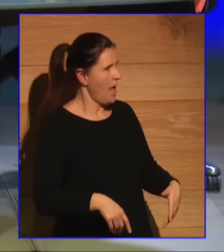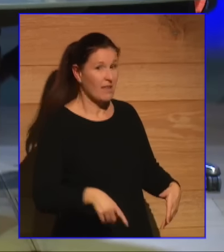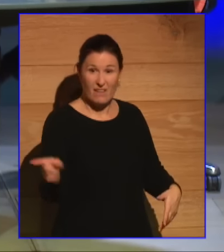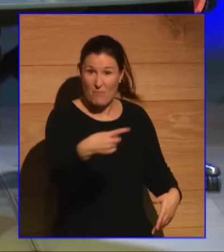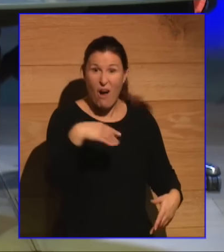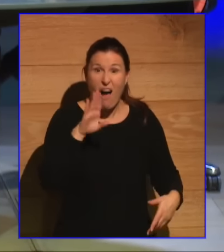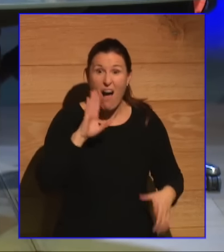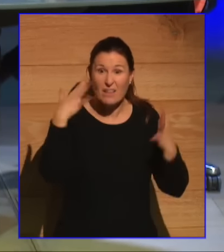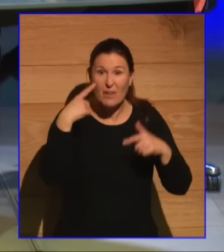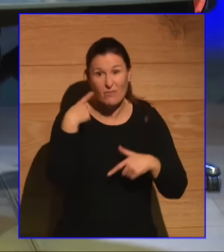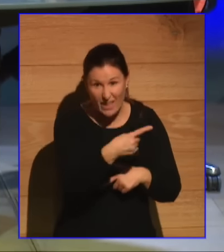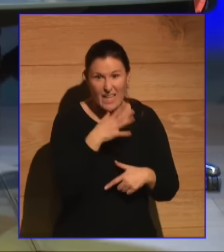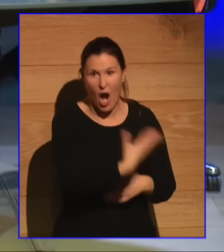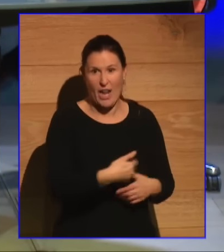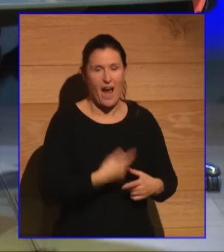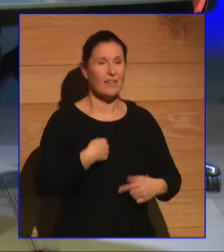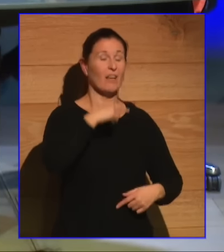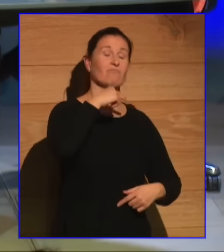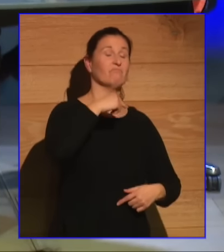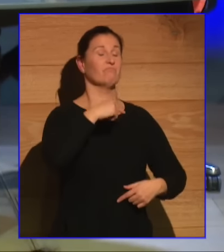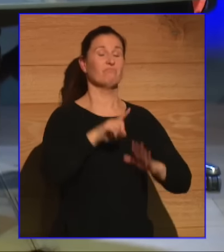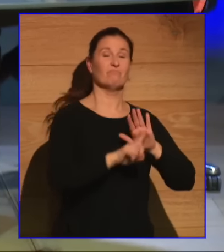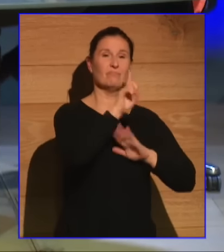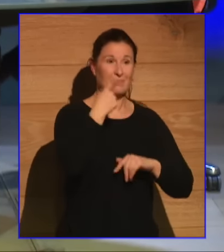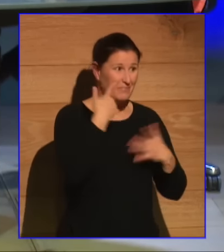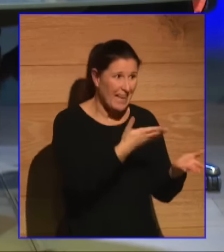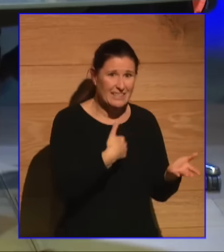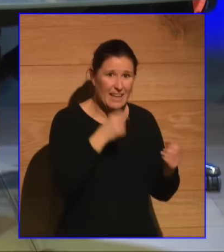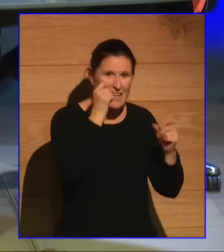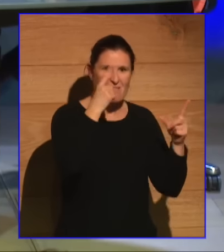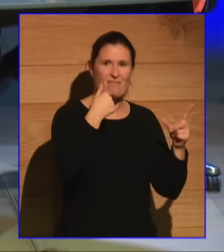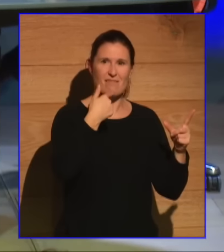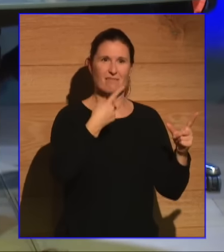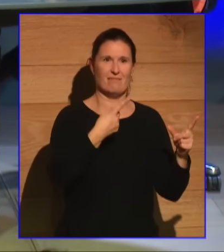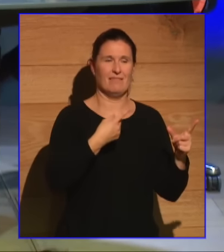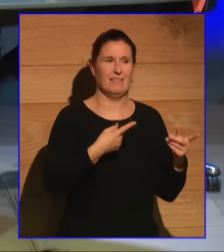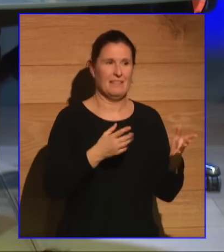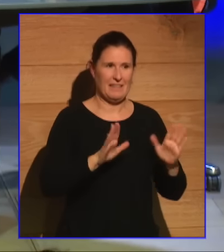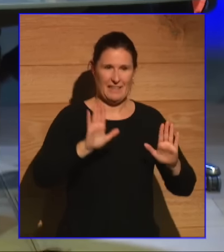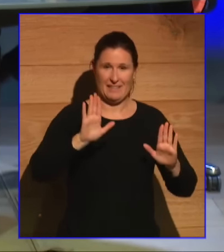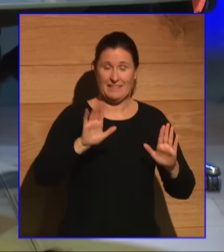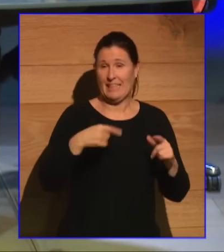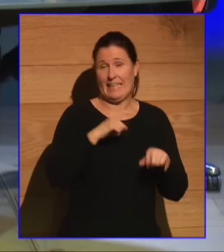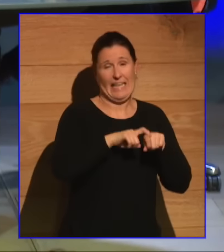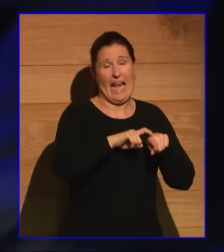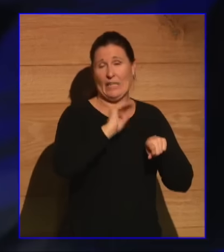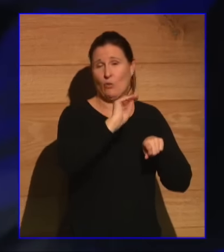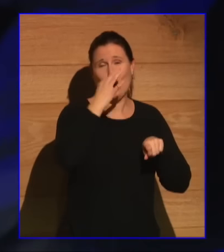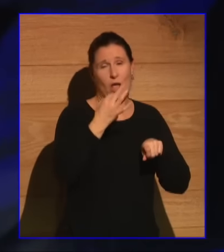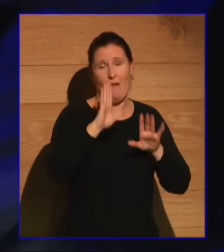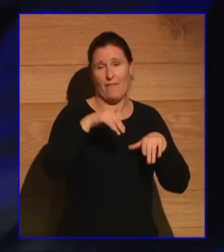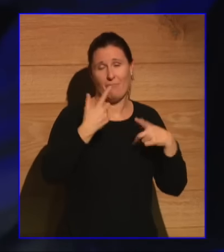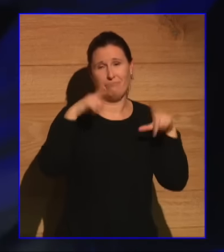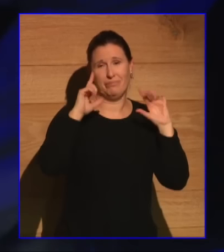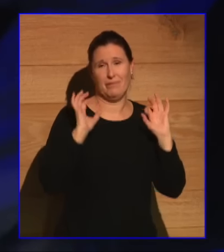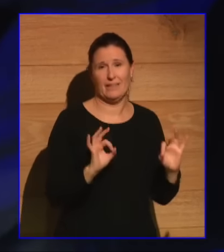¡Ya salió! ¡Se ha venido arriba, se ha venido arriba! ¡Habéis despertado al monstruo! Vale. La naturaleza se abre camino. ¿A ti qué te han